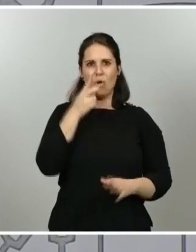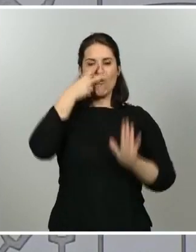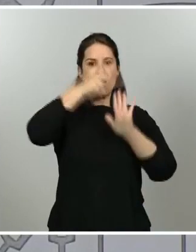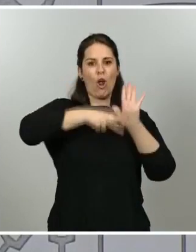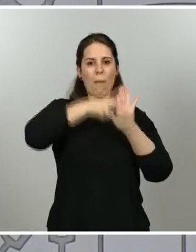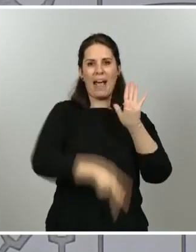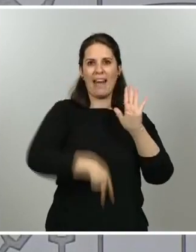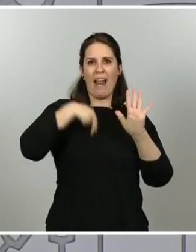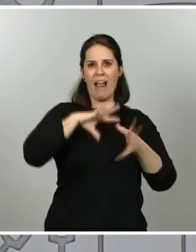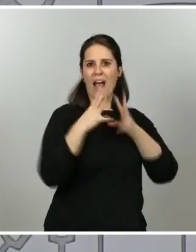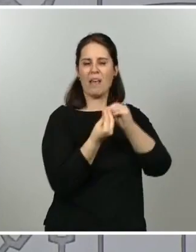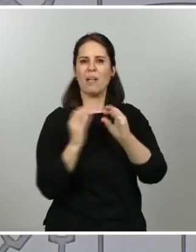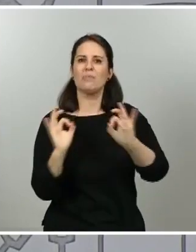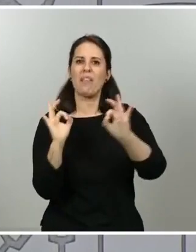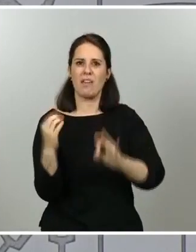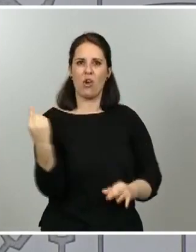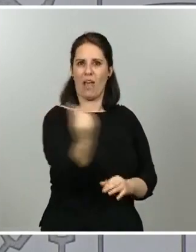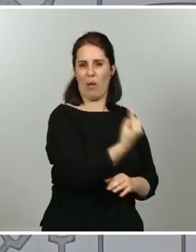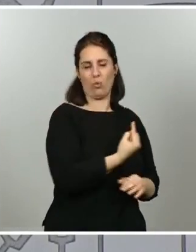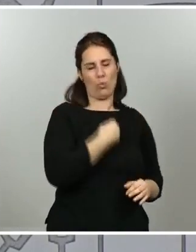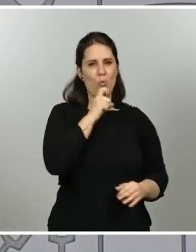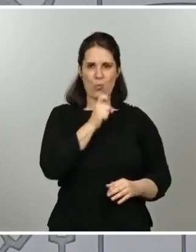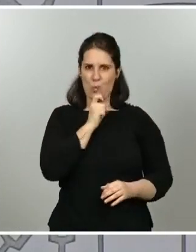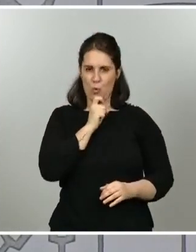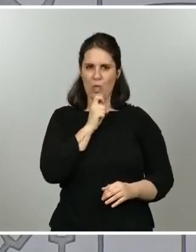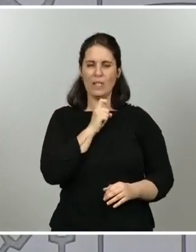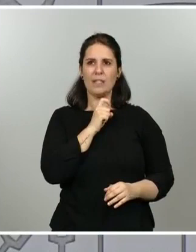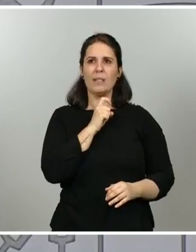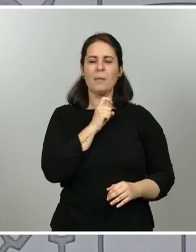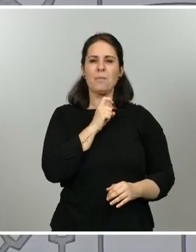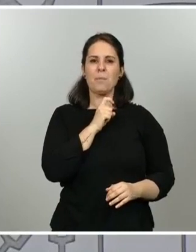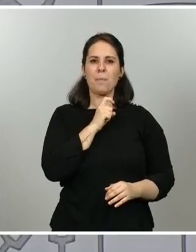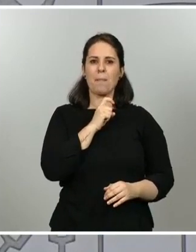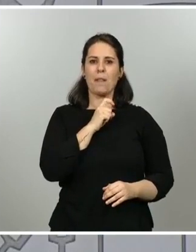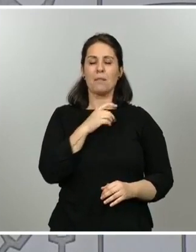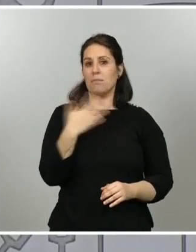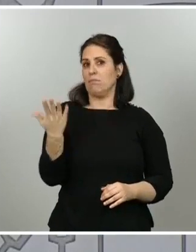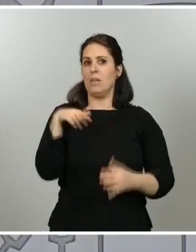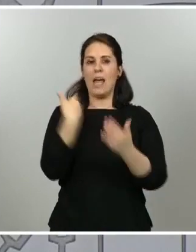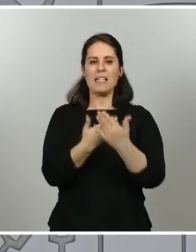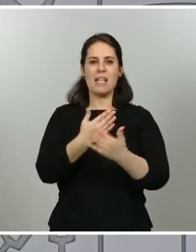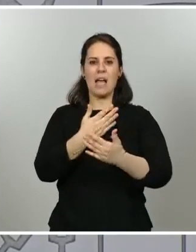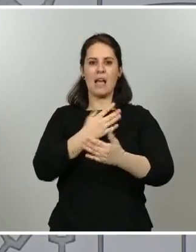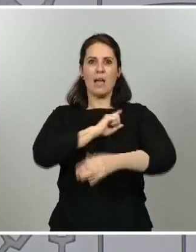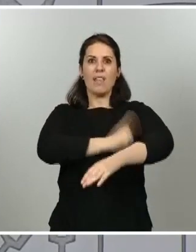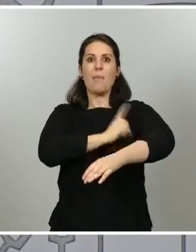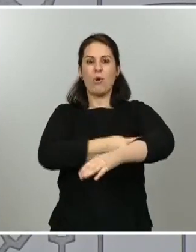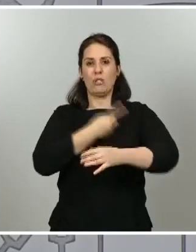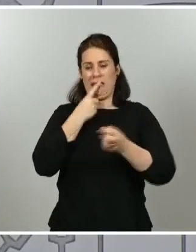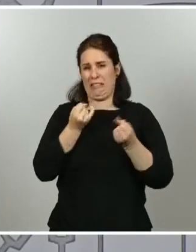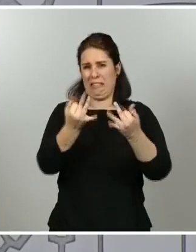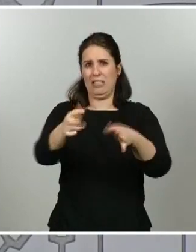la situación específica de cada uno, incluso a todos los deportes que se pueden llegar a practicar. No sé si podemos